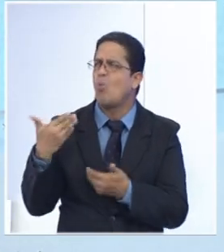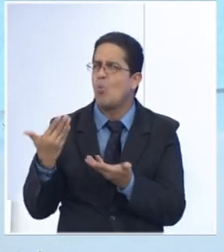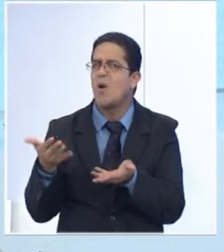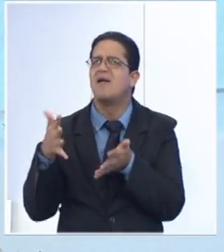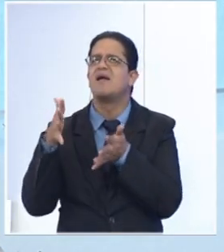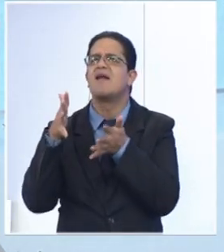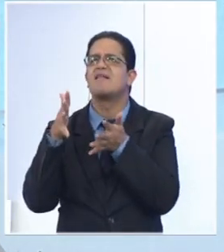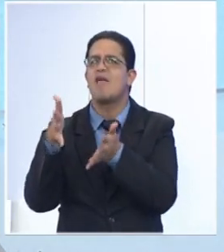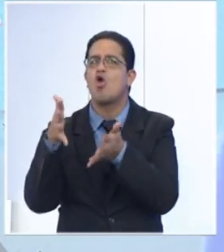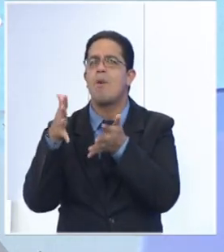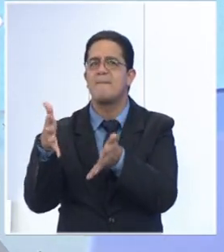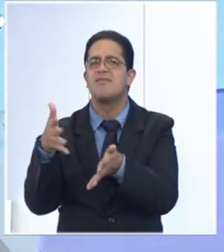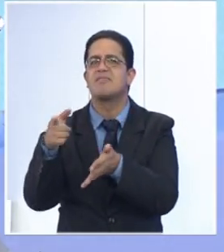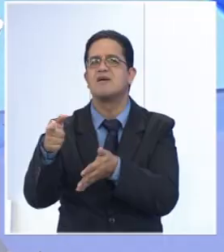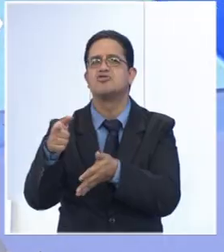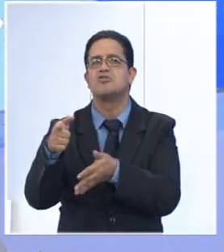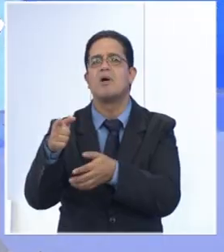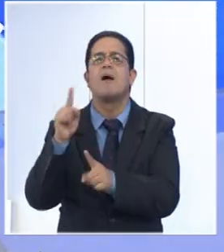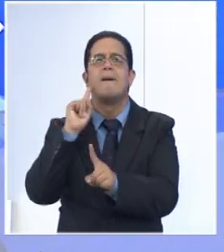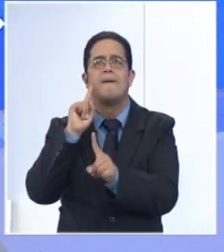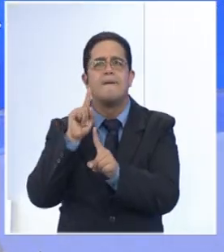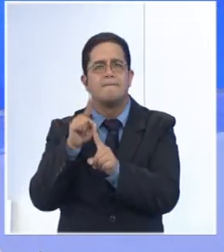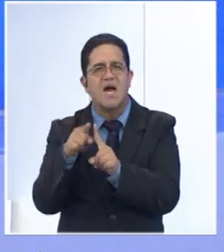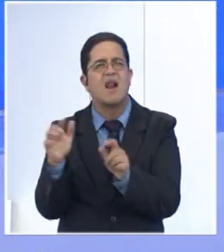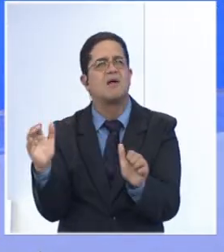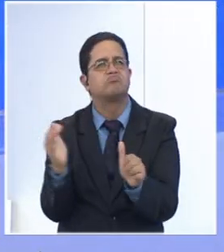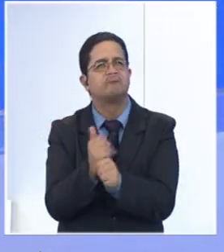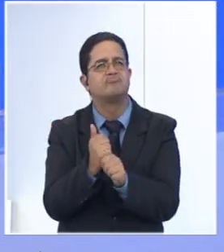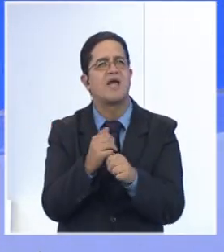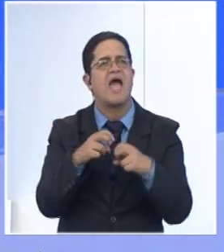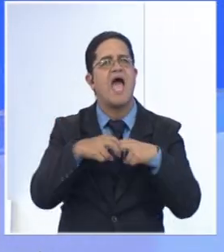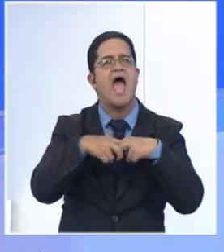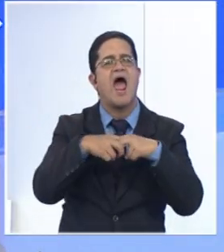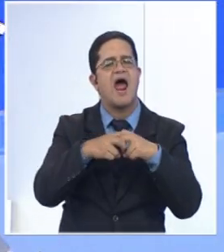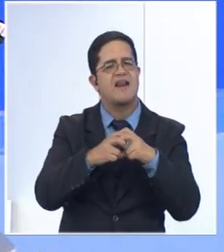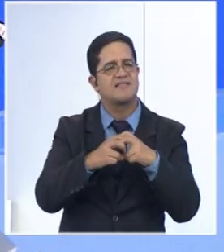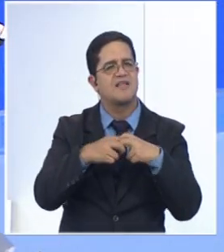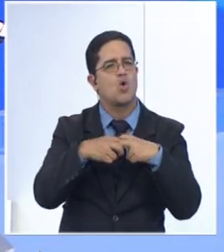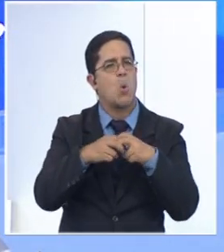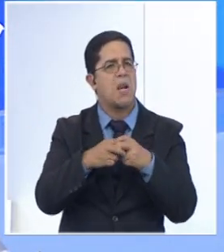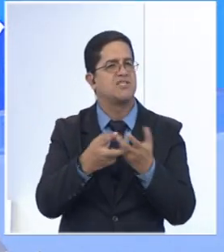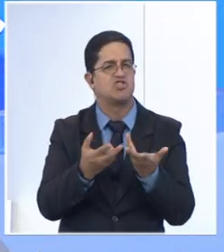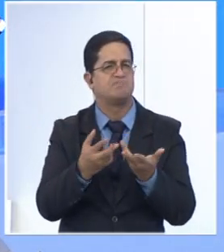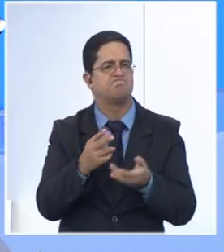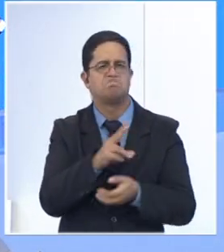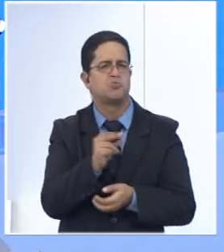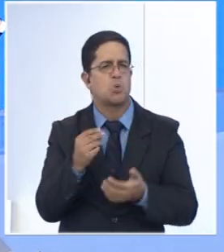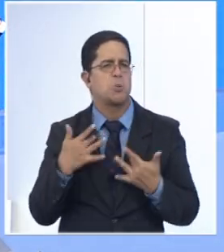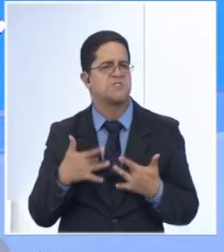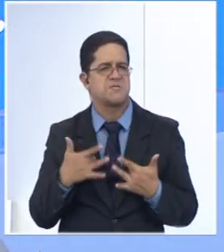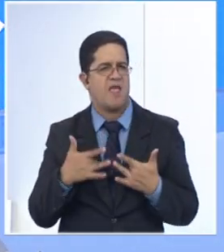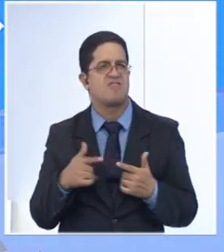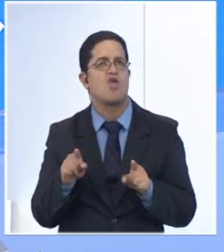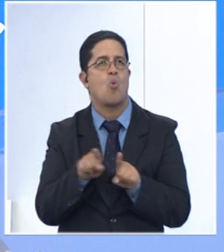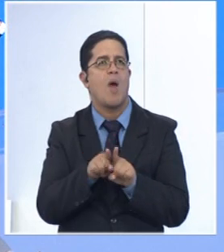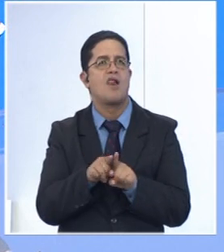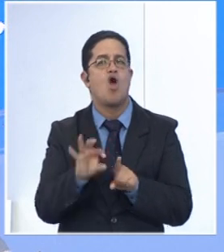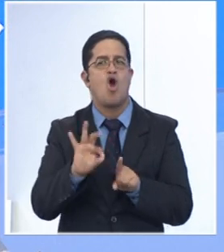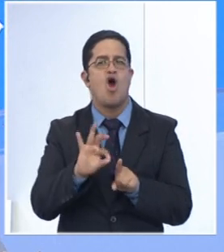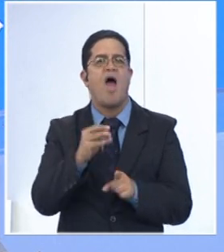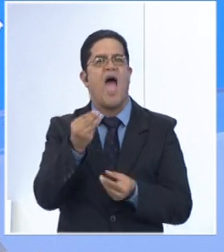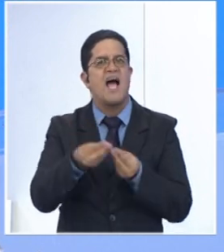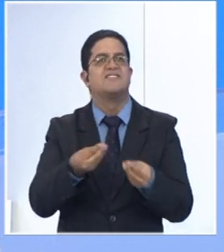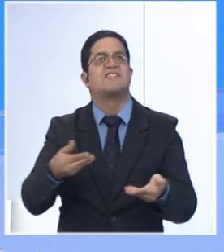esenciales al momento de darnos cuenta que de repente una articulación se siente igual que antes, o de repente hicimos algún tipo de